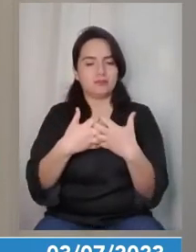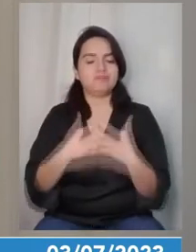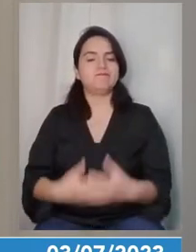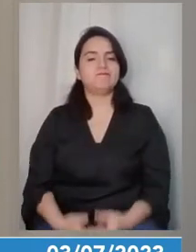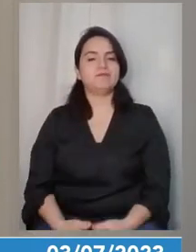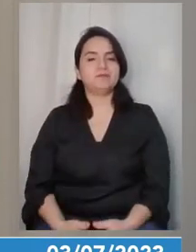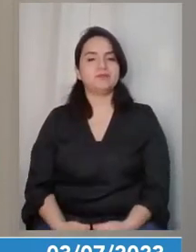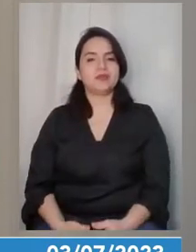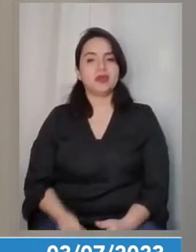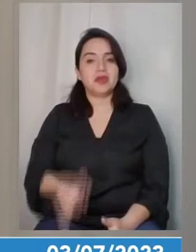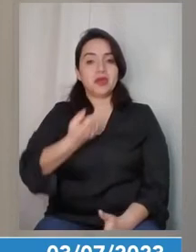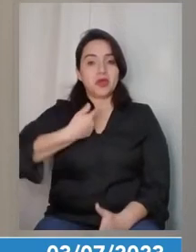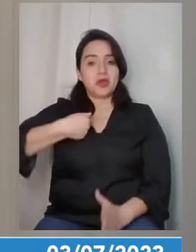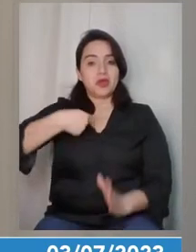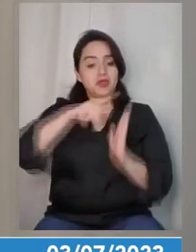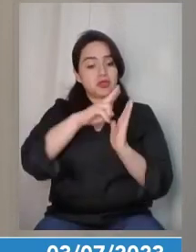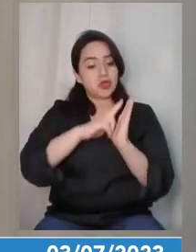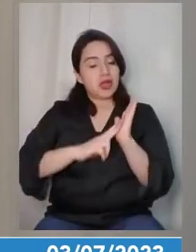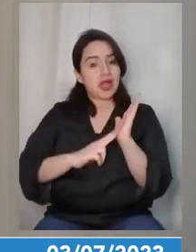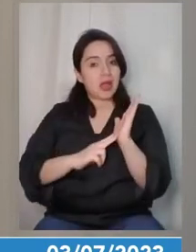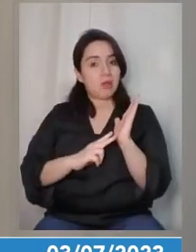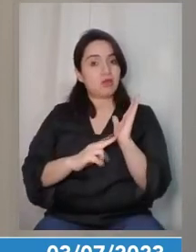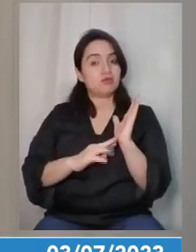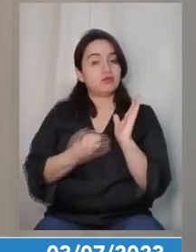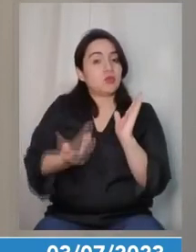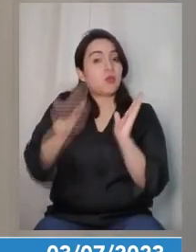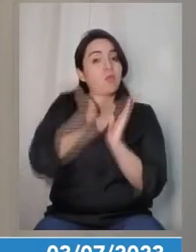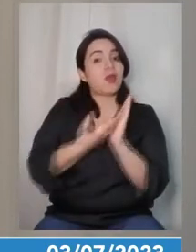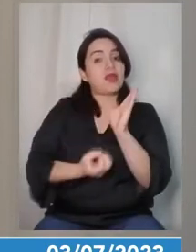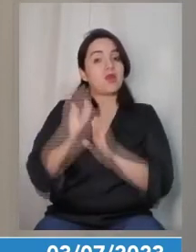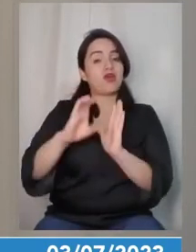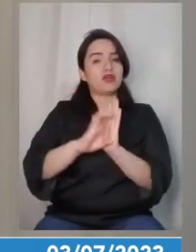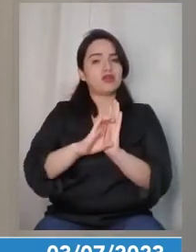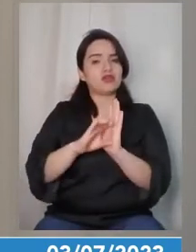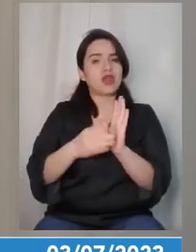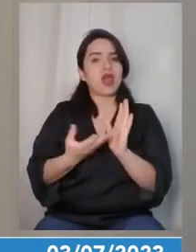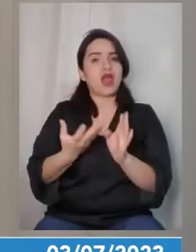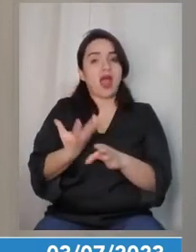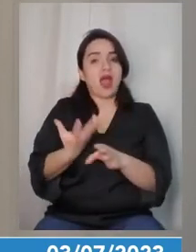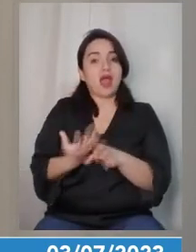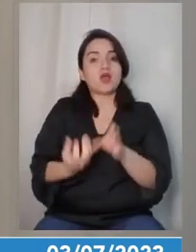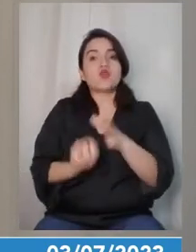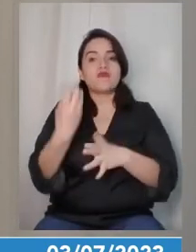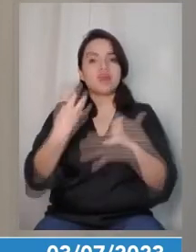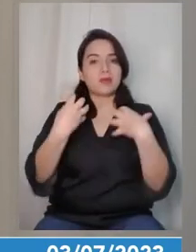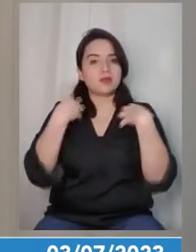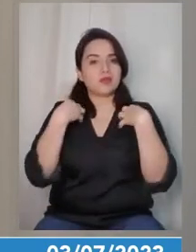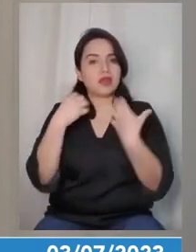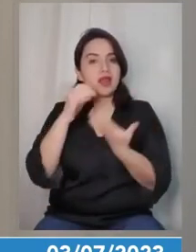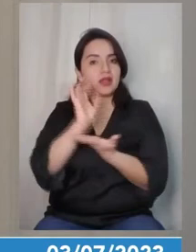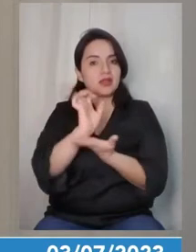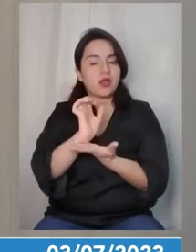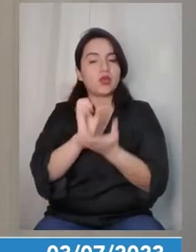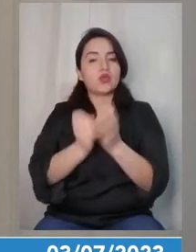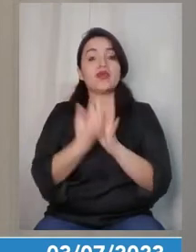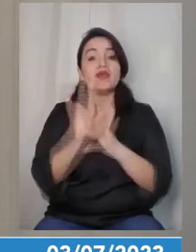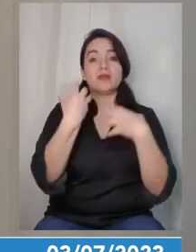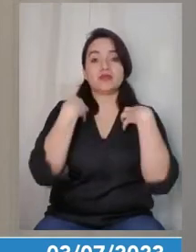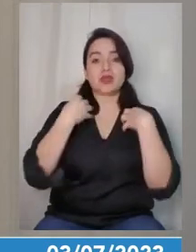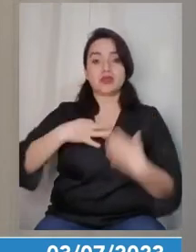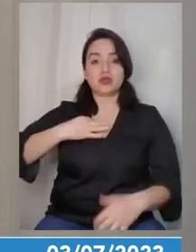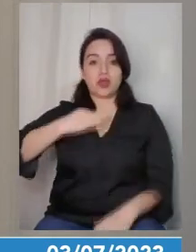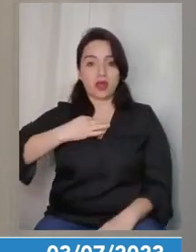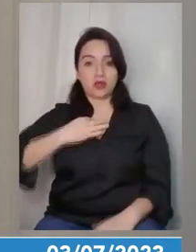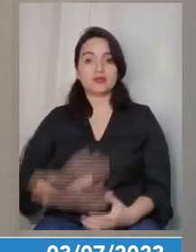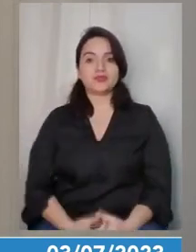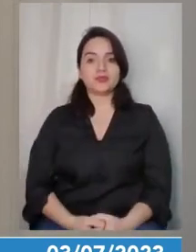van surgiendo nuevas responsabilidades del Estado, nuevas responsabilidades de los ciudadanos, nuevas garantías